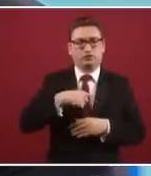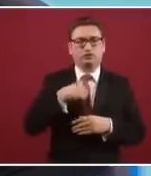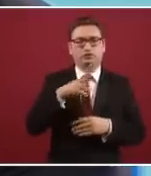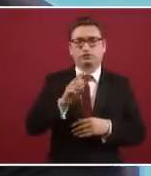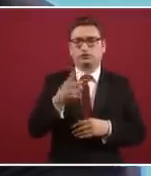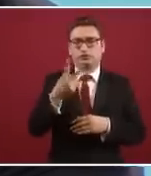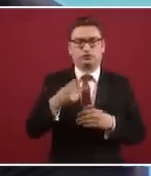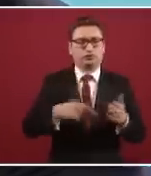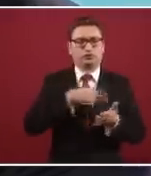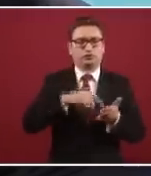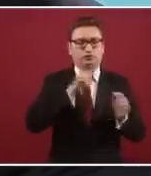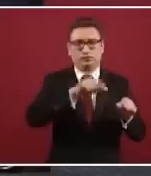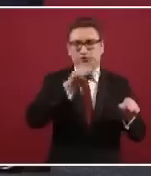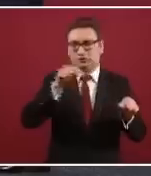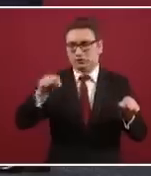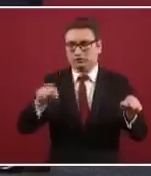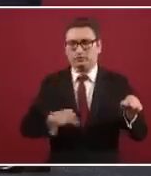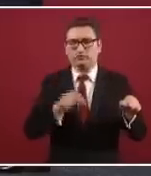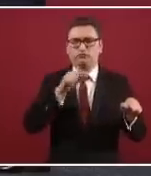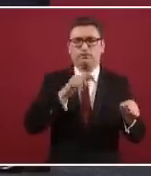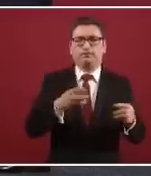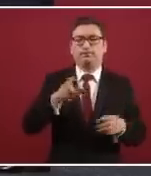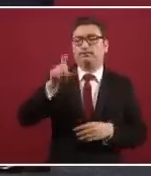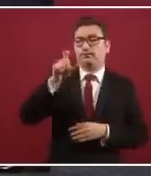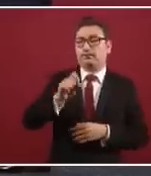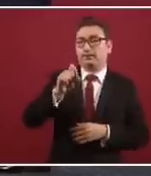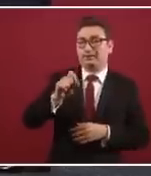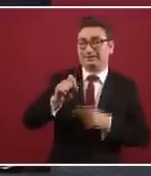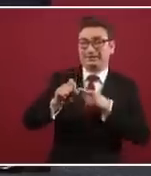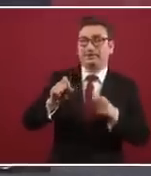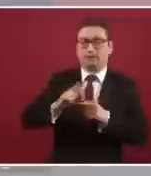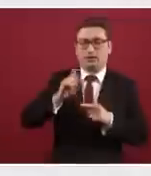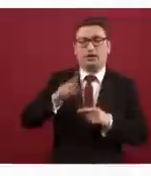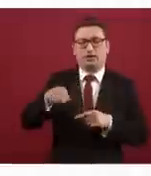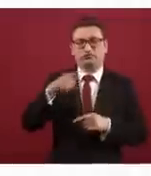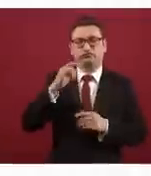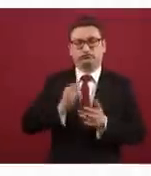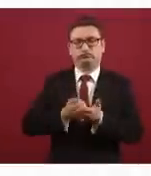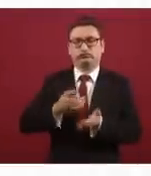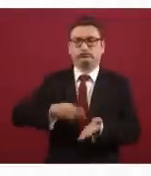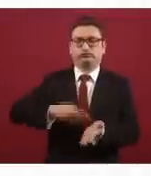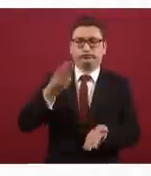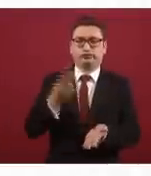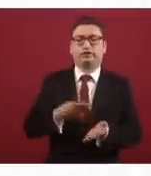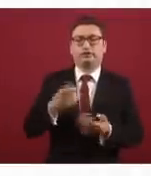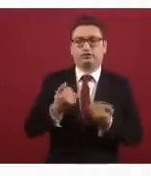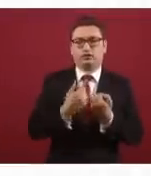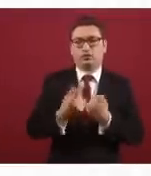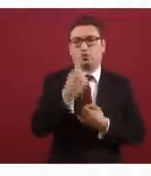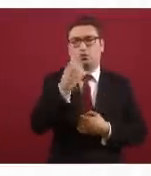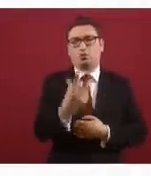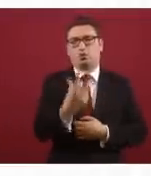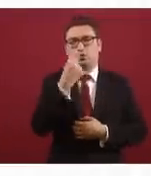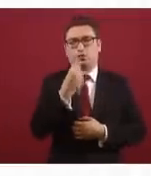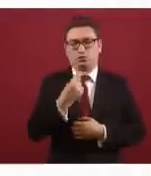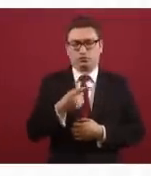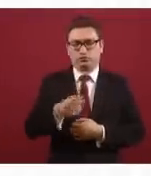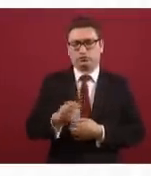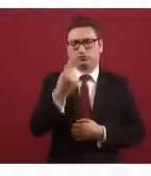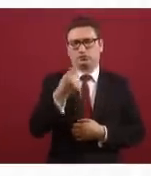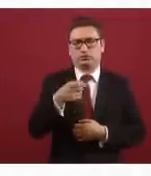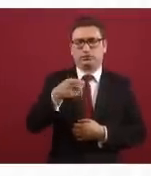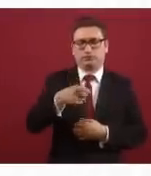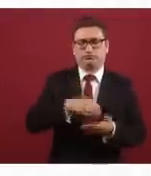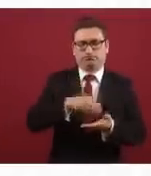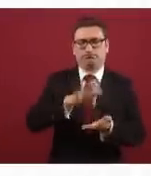país, 20, un número alto, en esta ocasión resultó con infracciones, una negativa de verificación que también se